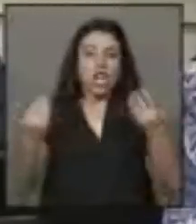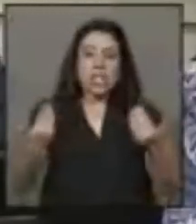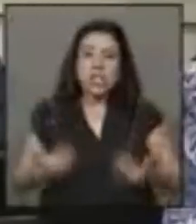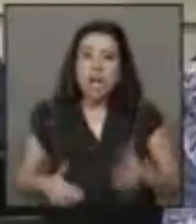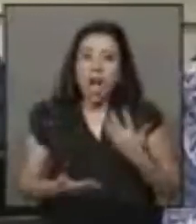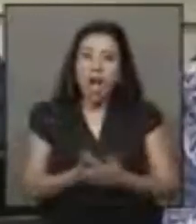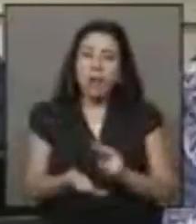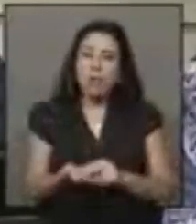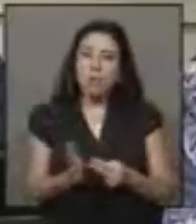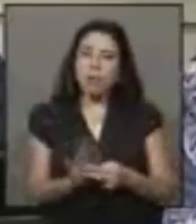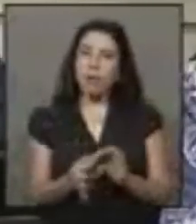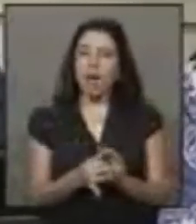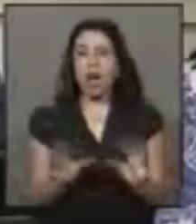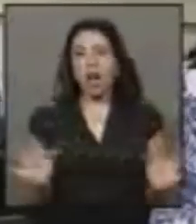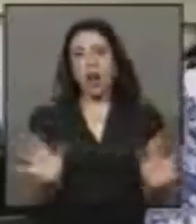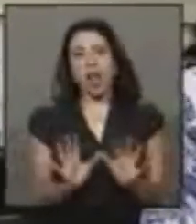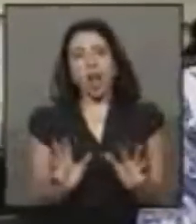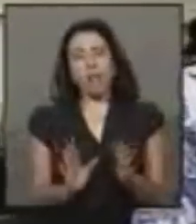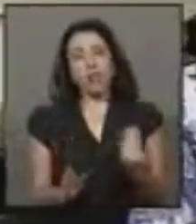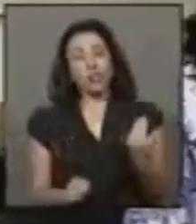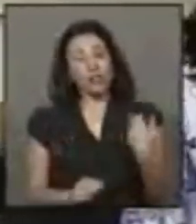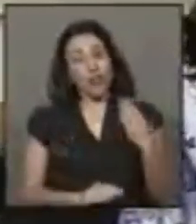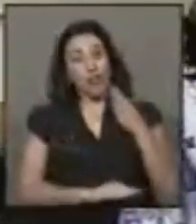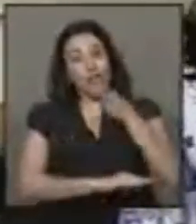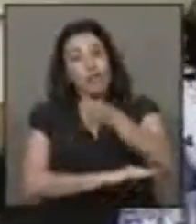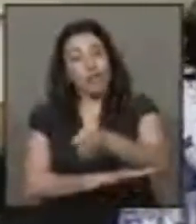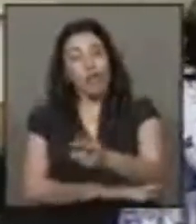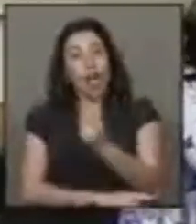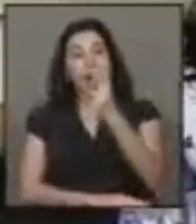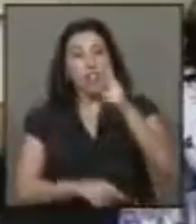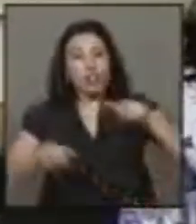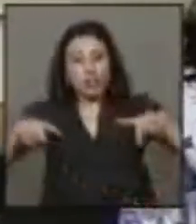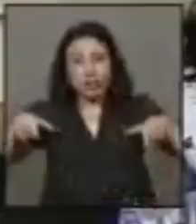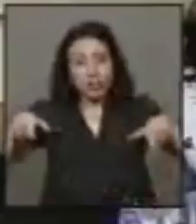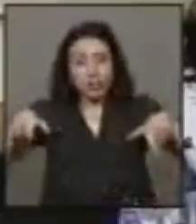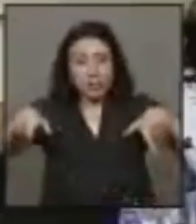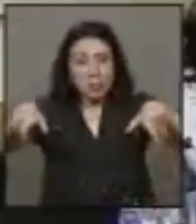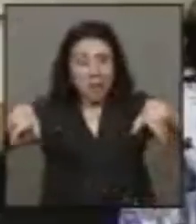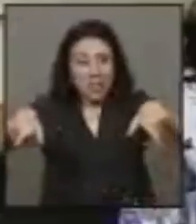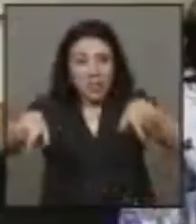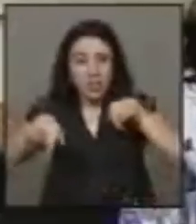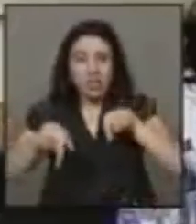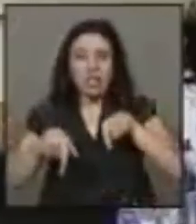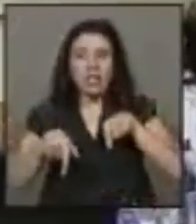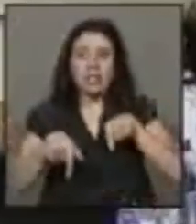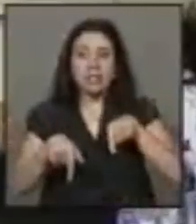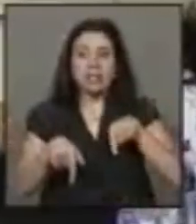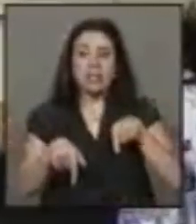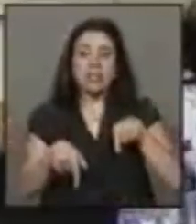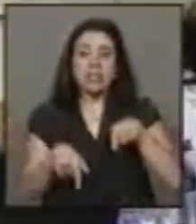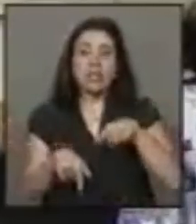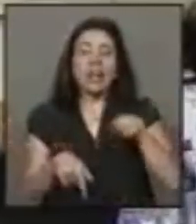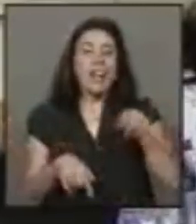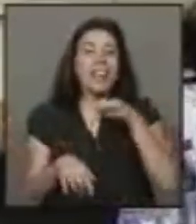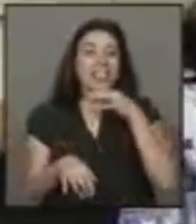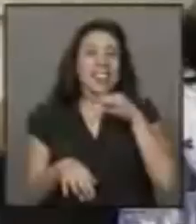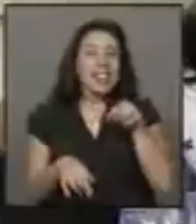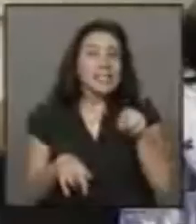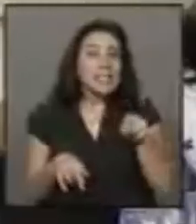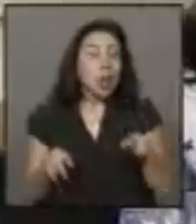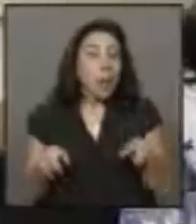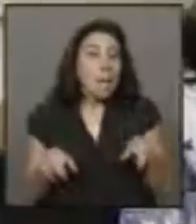Tiene problemas gravísimos. Y me tocó ir a dos de los pabellones que son considerados por la gente de gendarmería